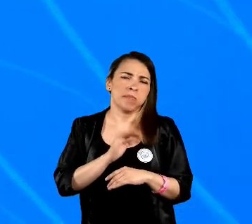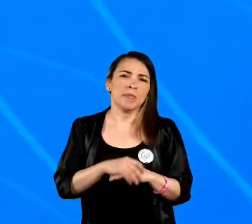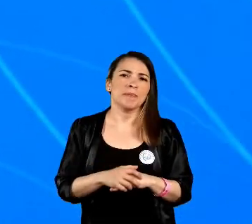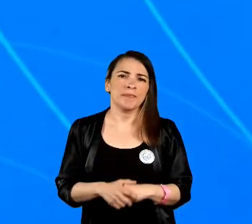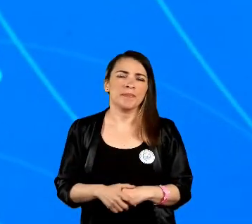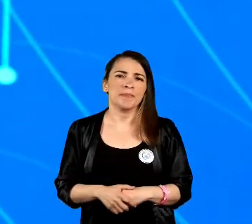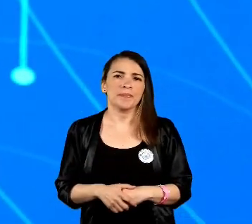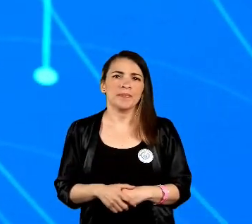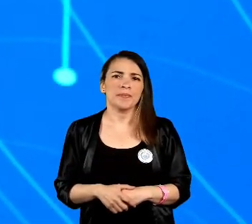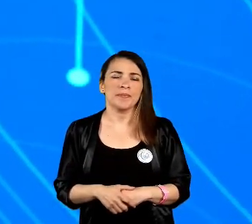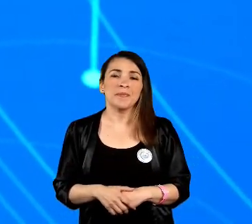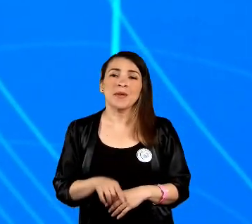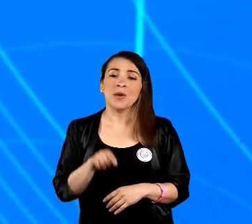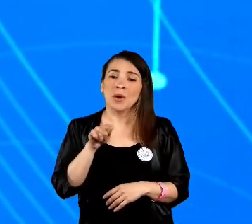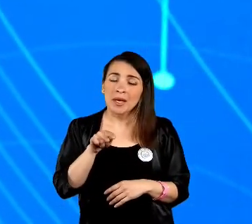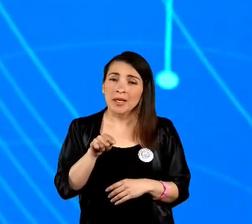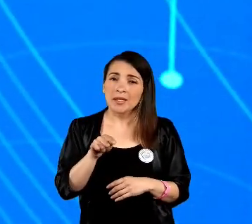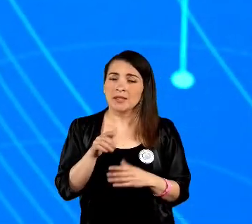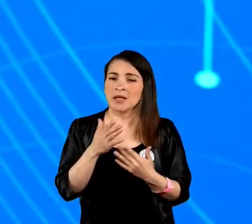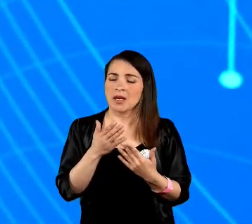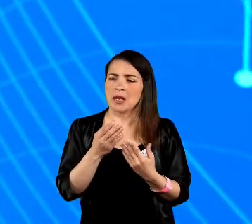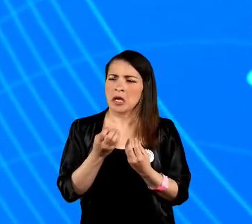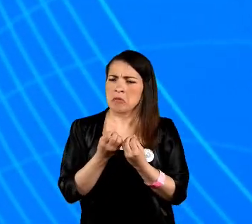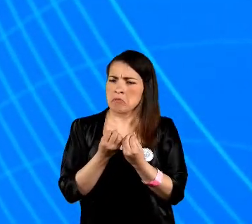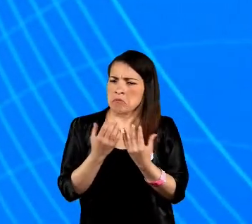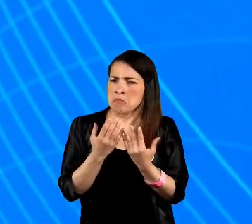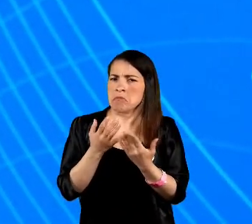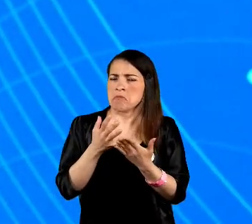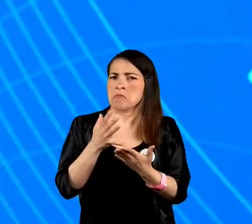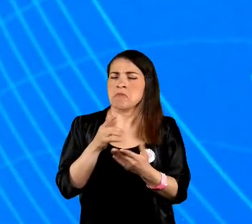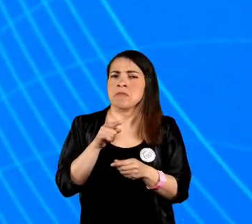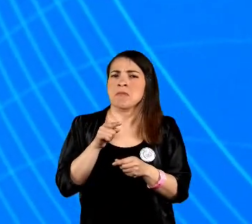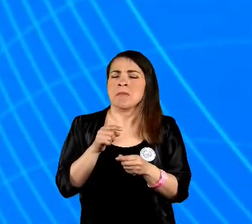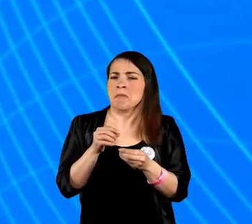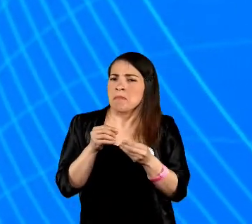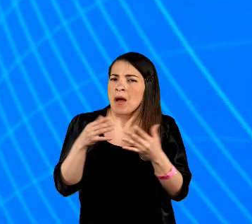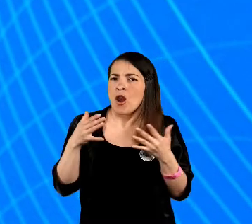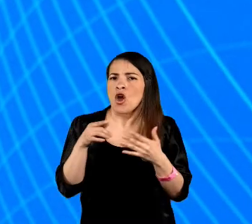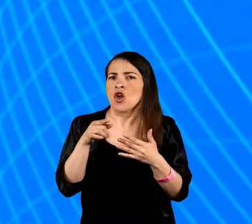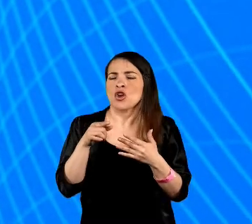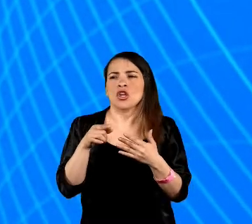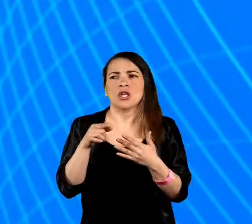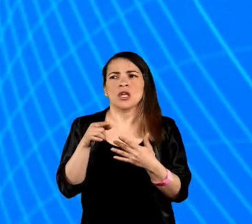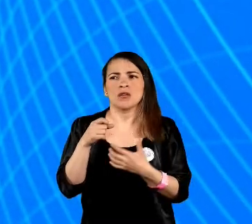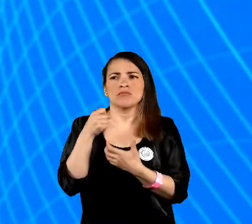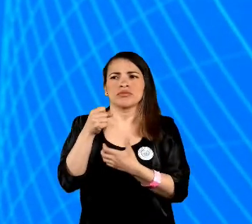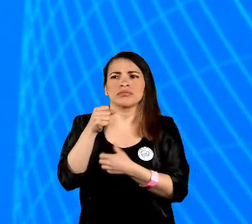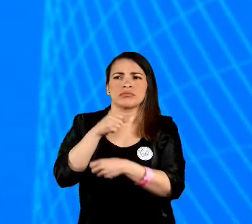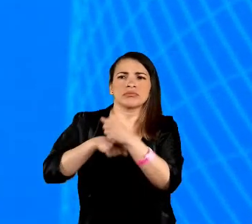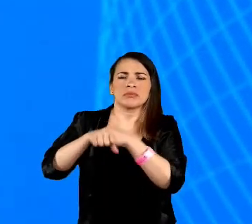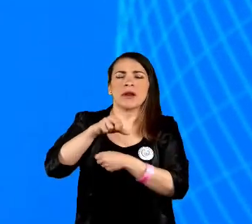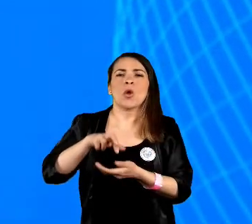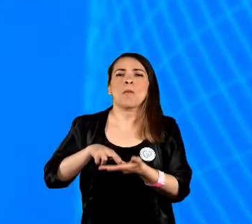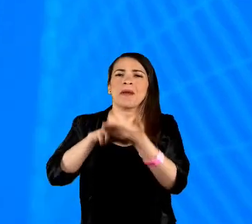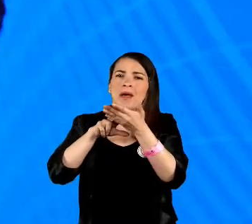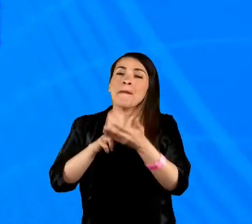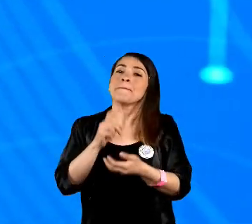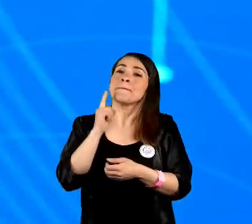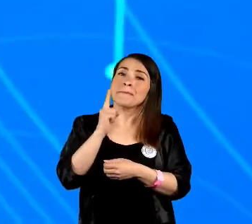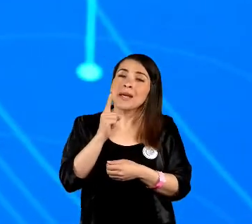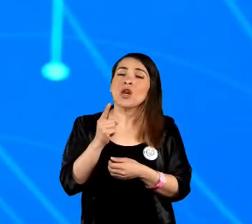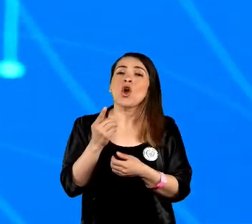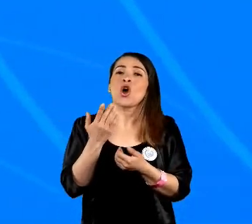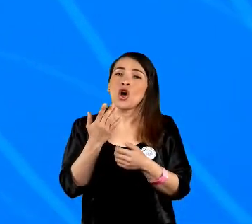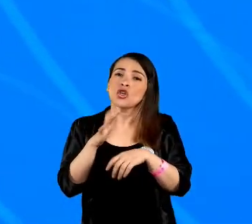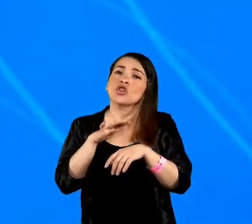tiene y ese valor el cual vos vas a invertir tenés que ver en cuanto recuperar esa inversión Por eso hay que hacer un caso un